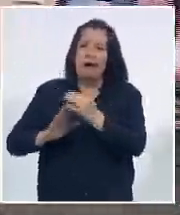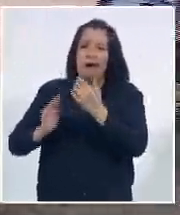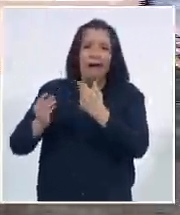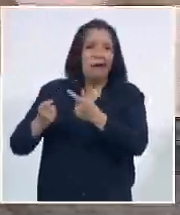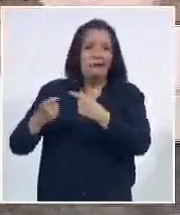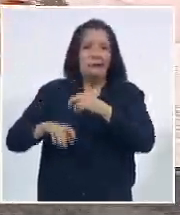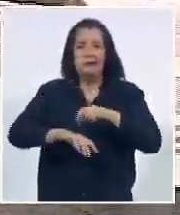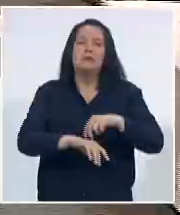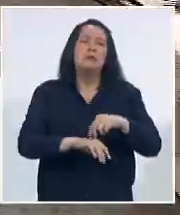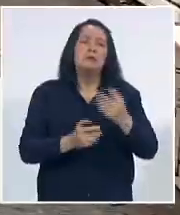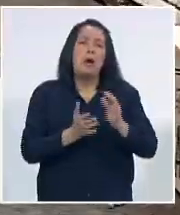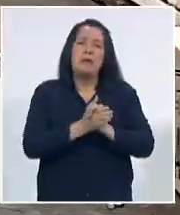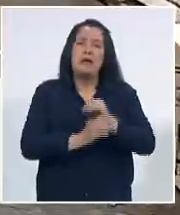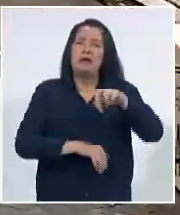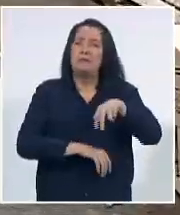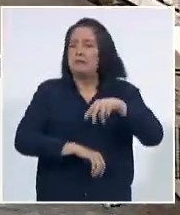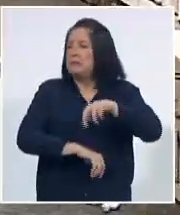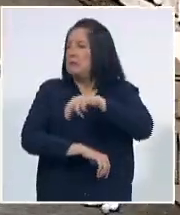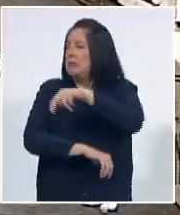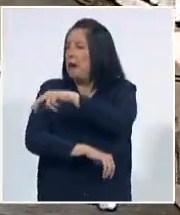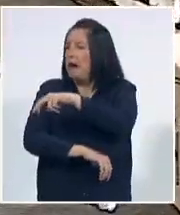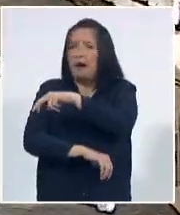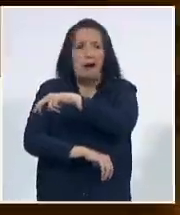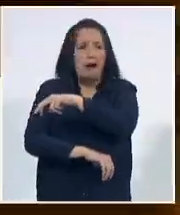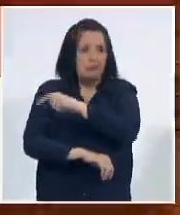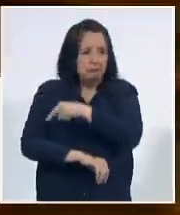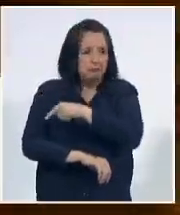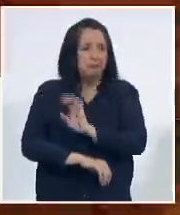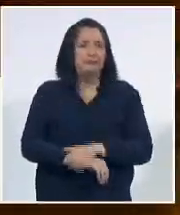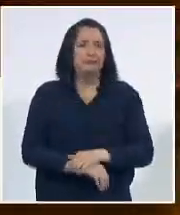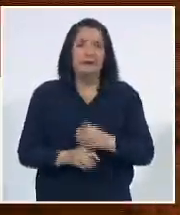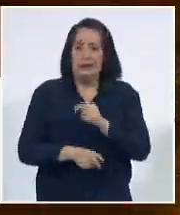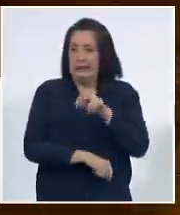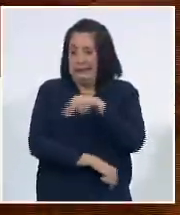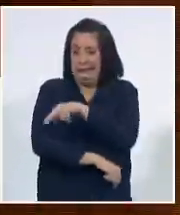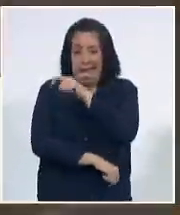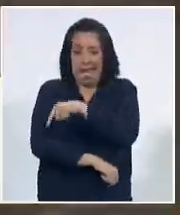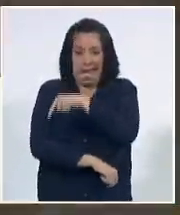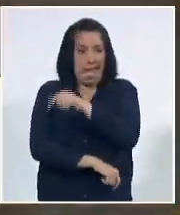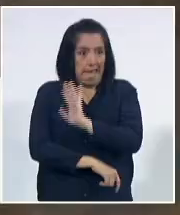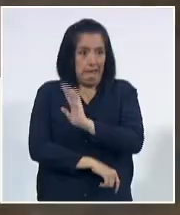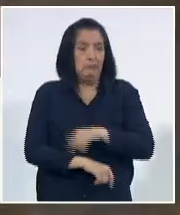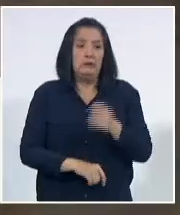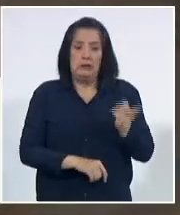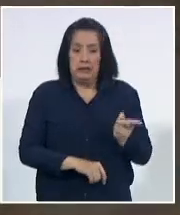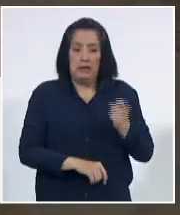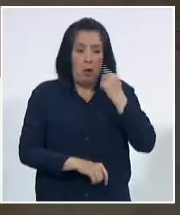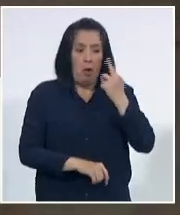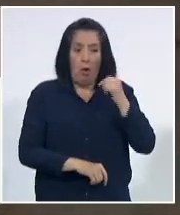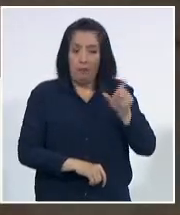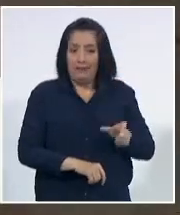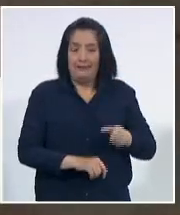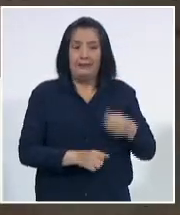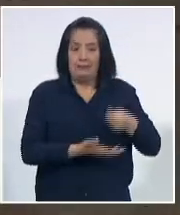de ellas por un instante, quedando a menos de 3 metros de distancia. Fue en ese preciso momento que el sicario perpetró los